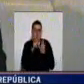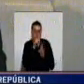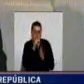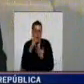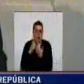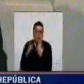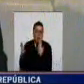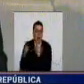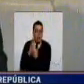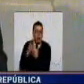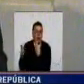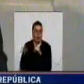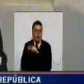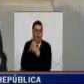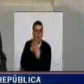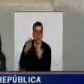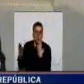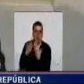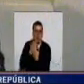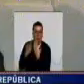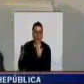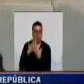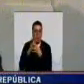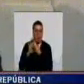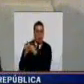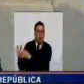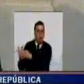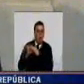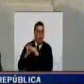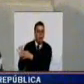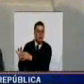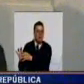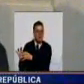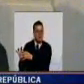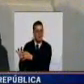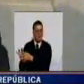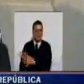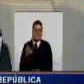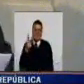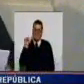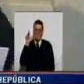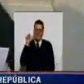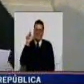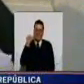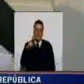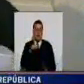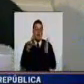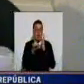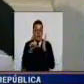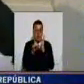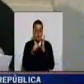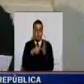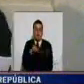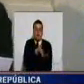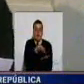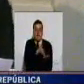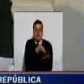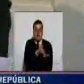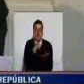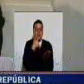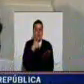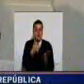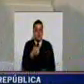las relaciones que están teniendo Colbún con estos otros. Inclusive hay un artículo en alguna revista que habla de